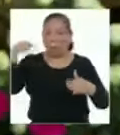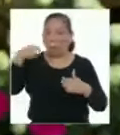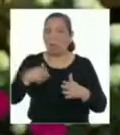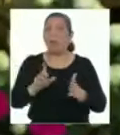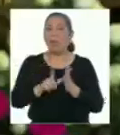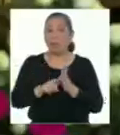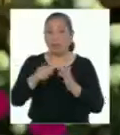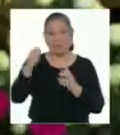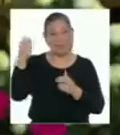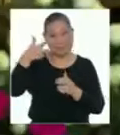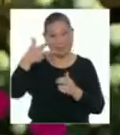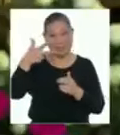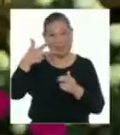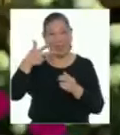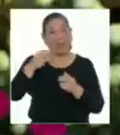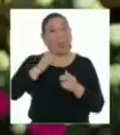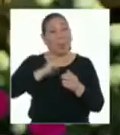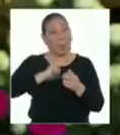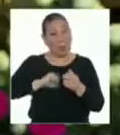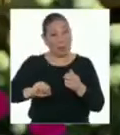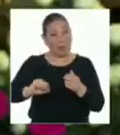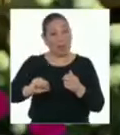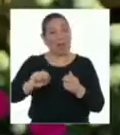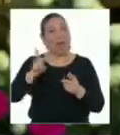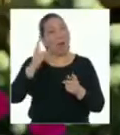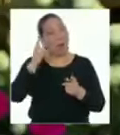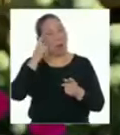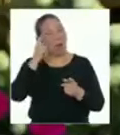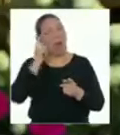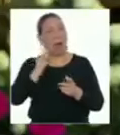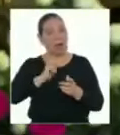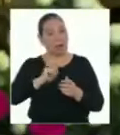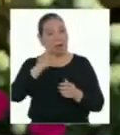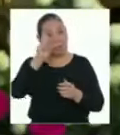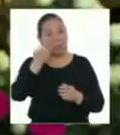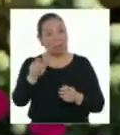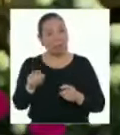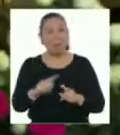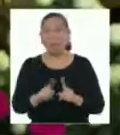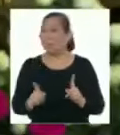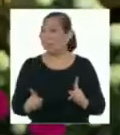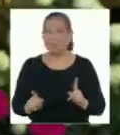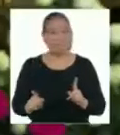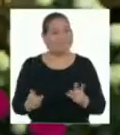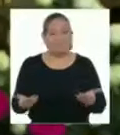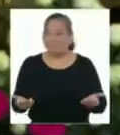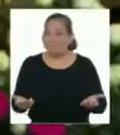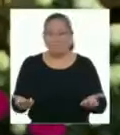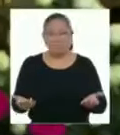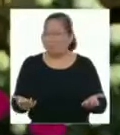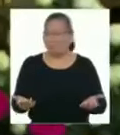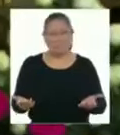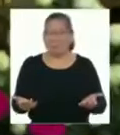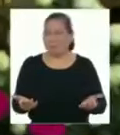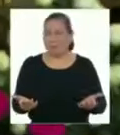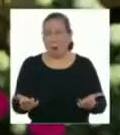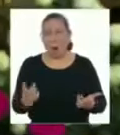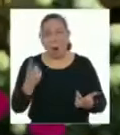a su hijo, creyendo que tendrían respeto por él. Pero muy por el